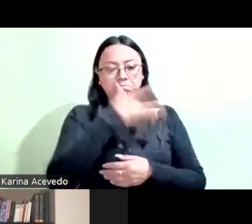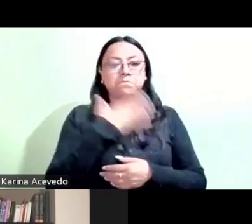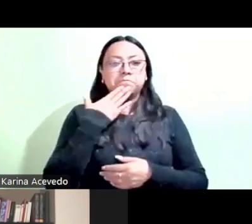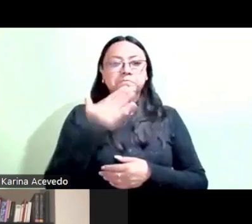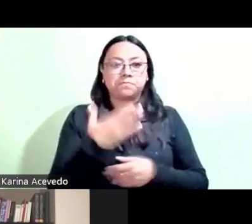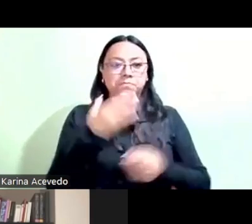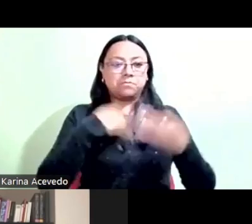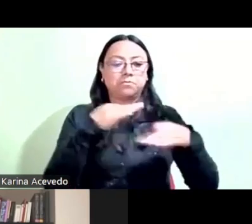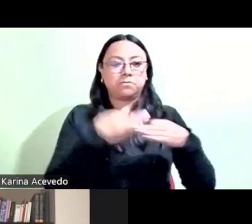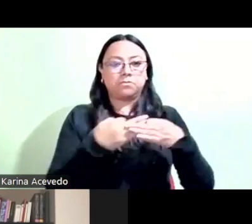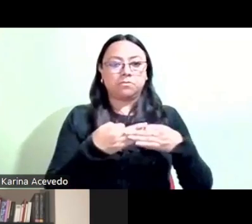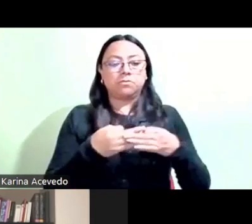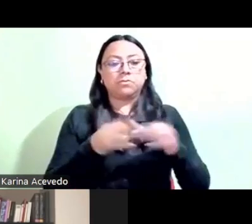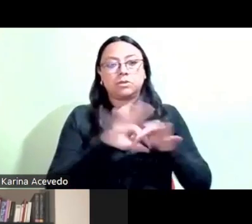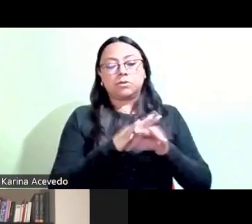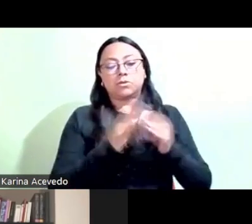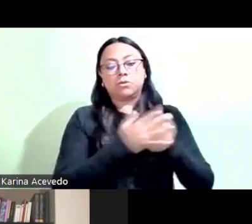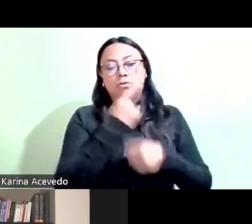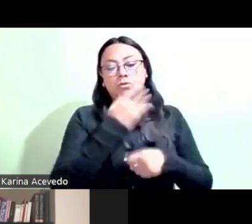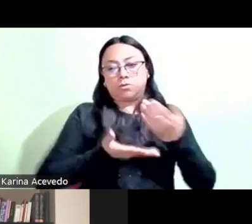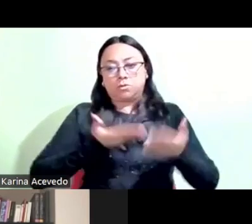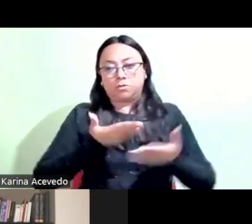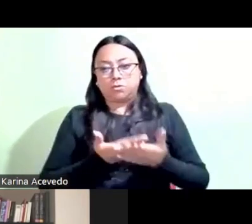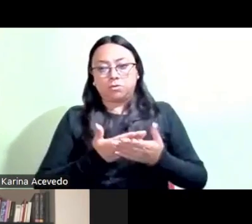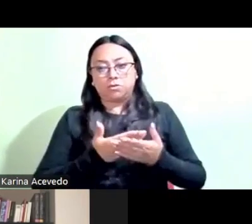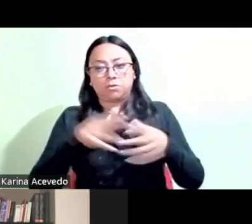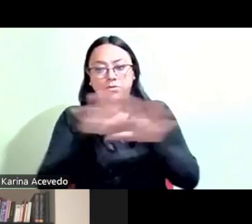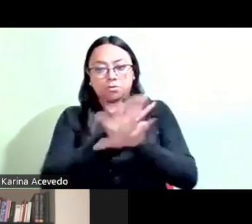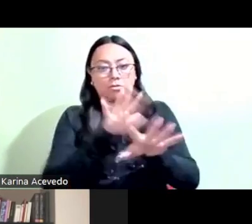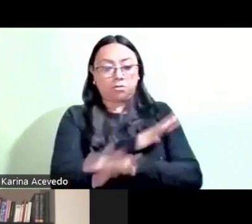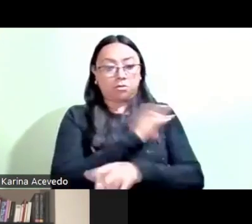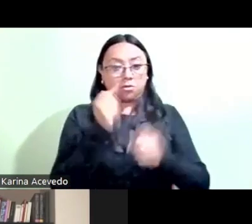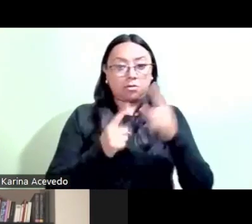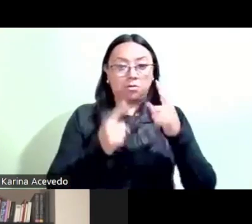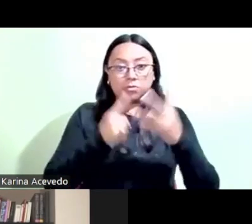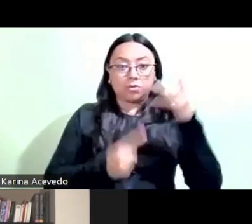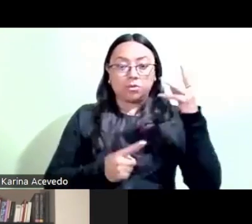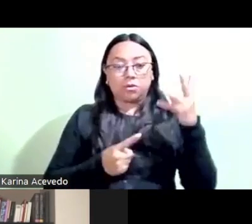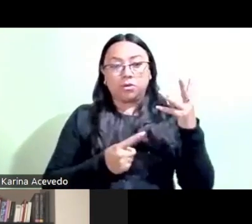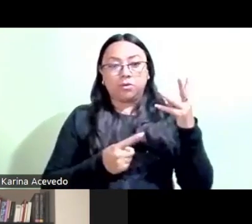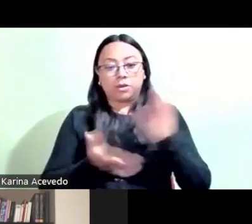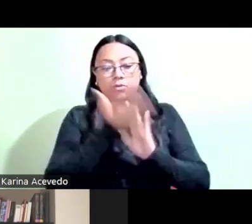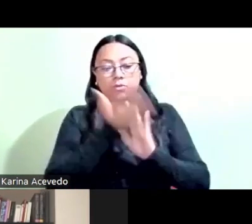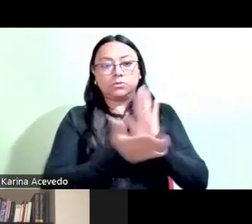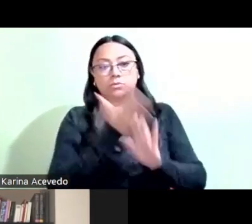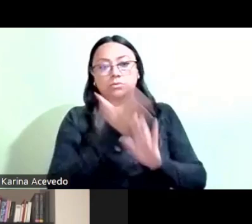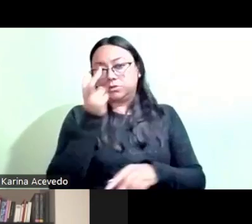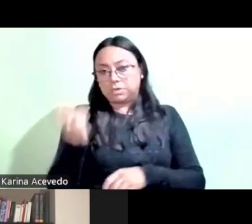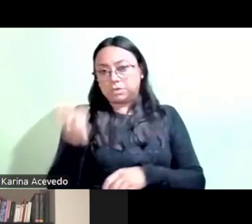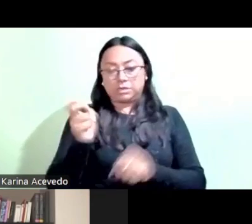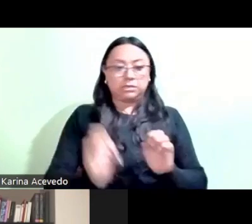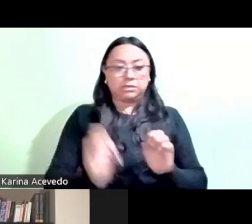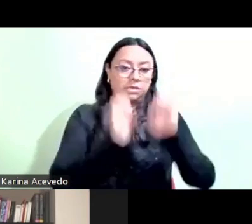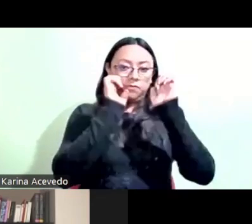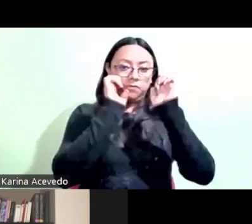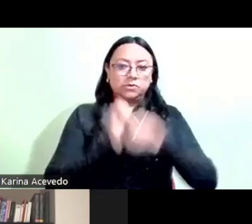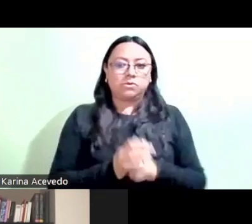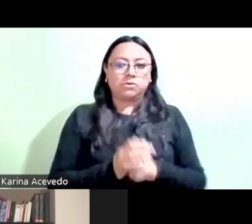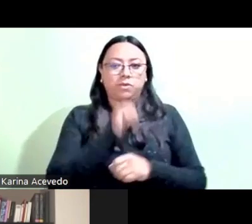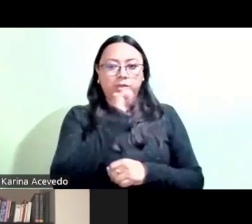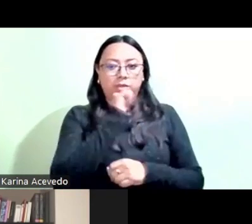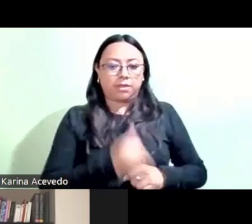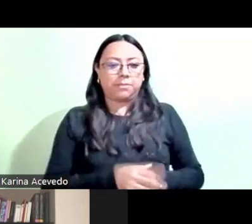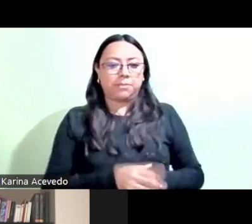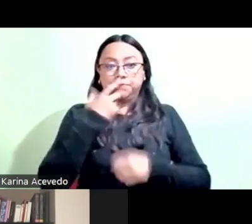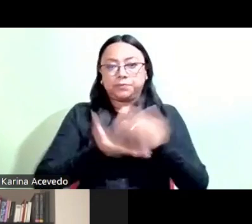que propone no modifica las estructuras y potencial de construcción que el inmueble actualmente tiene autorizado. La